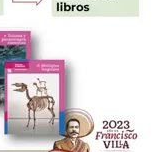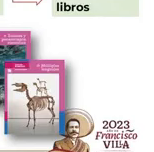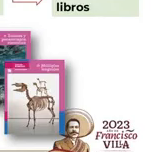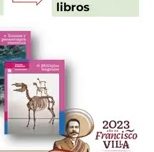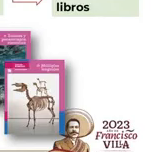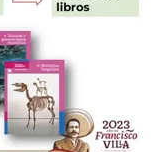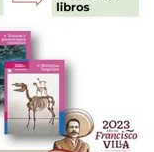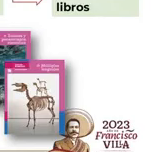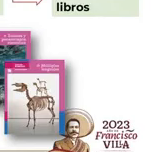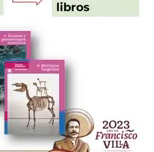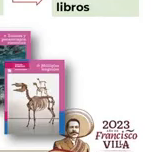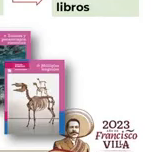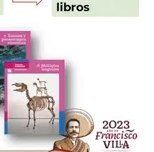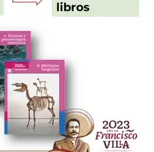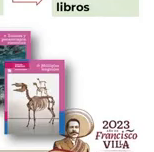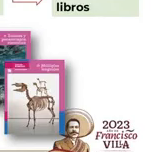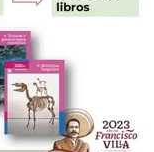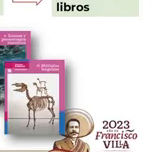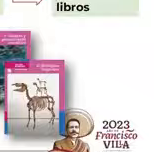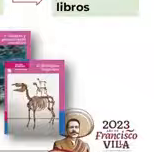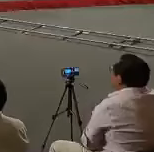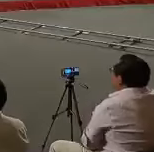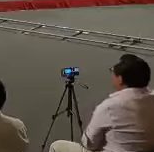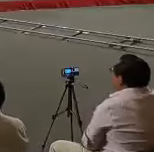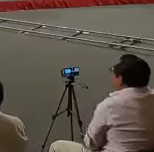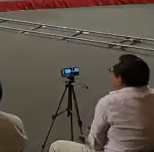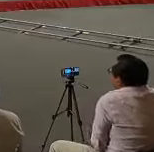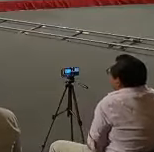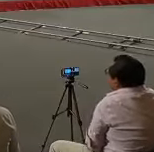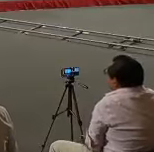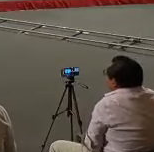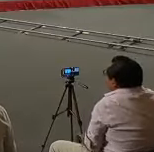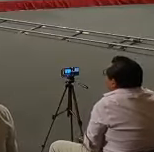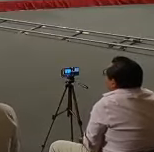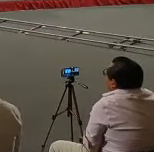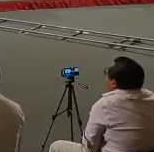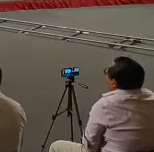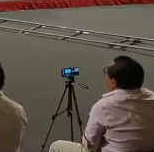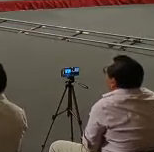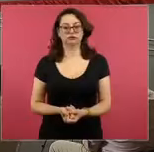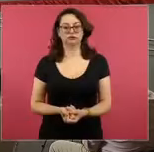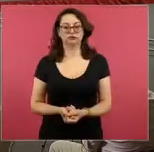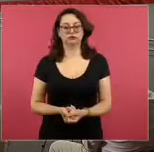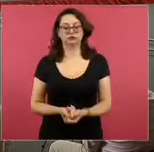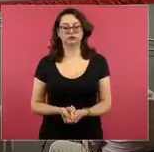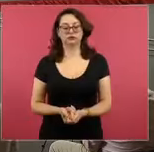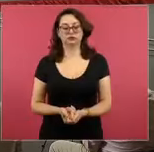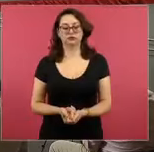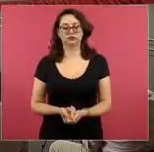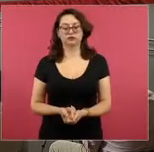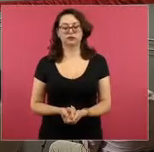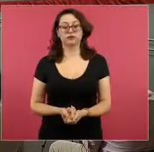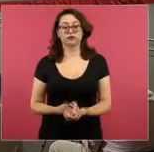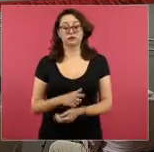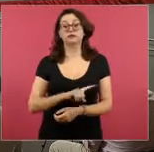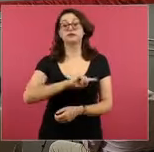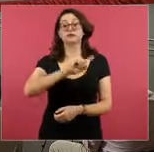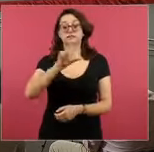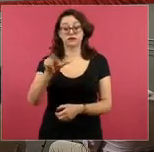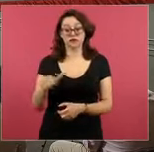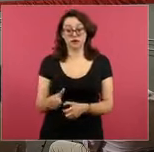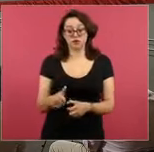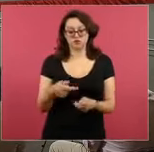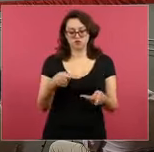relevante definiendo el proyecto escolar. De aquí pasa la planeación didáctica, donde es